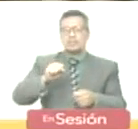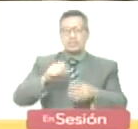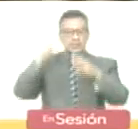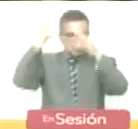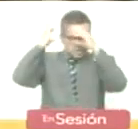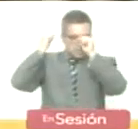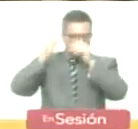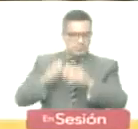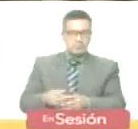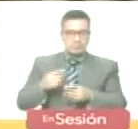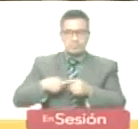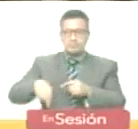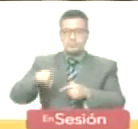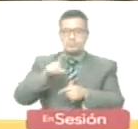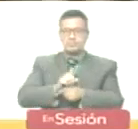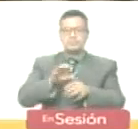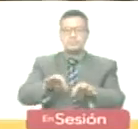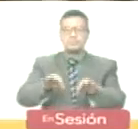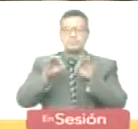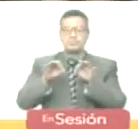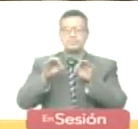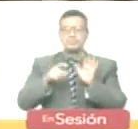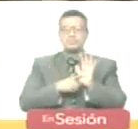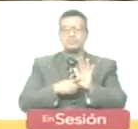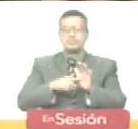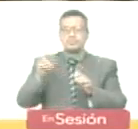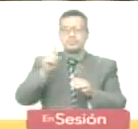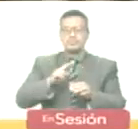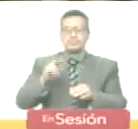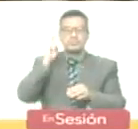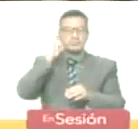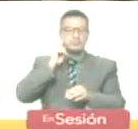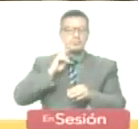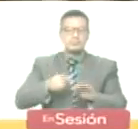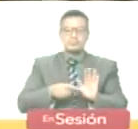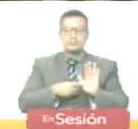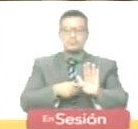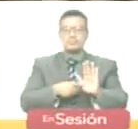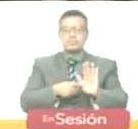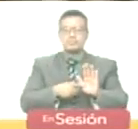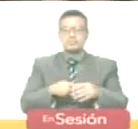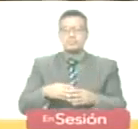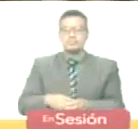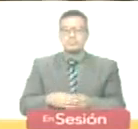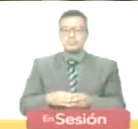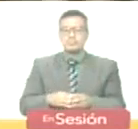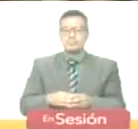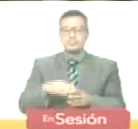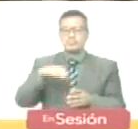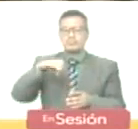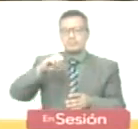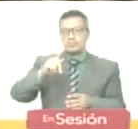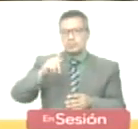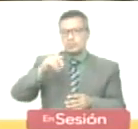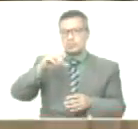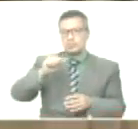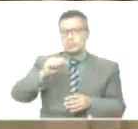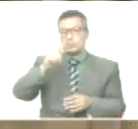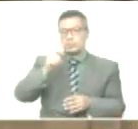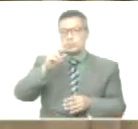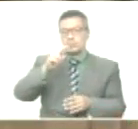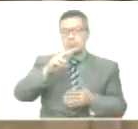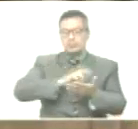embajador extraordinario y plenipotenciario de la República Bolivariana de Venezuela ante el Estado de Qatar, de conformidad con lo